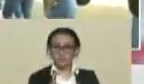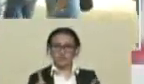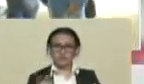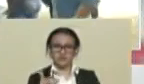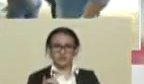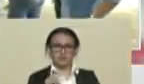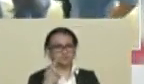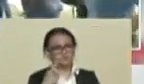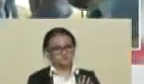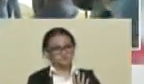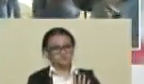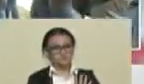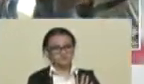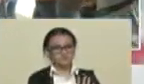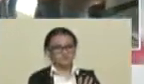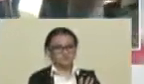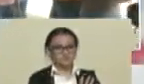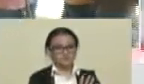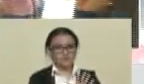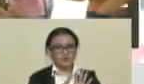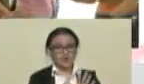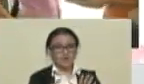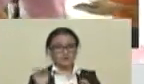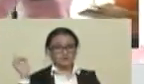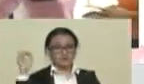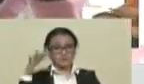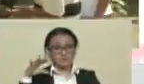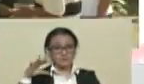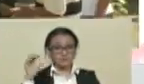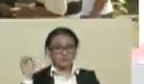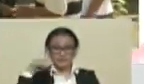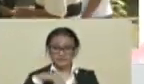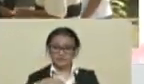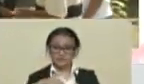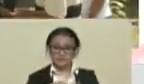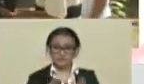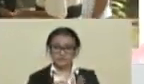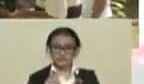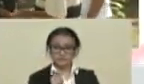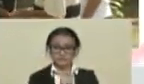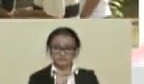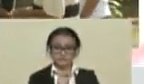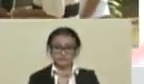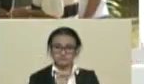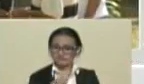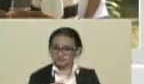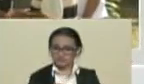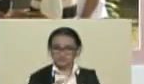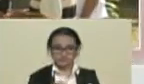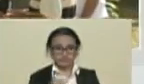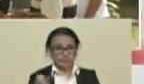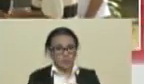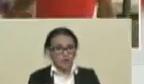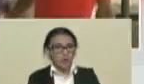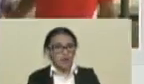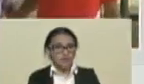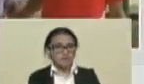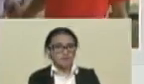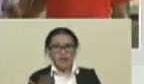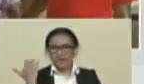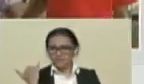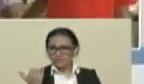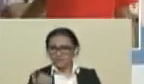acabamos de demostrar con la elección de la Asamblea Nacional Constituyente, que resolvió el problema de las guarimbas. Mucha gente pensaría que era